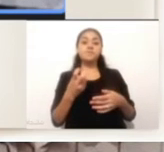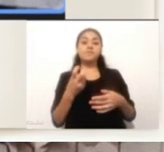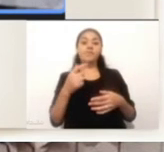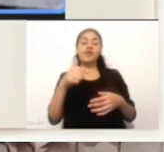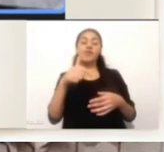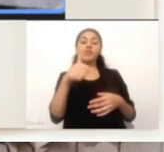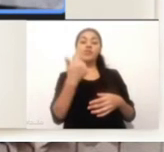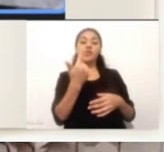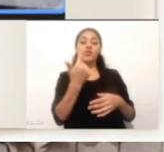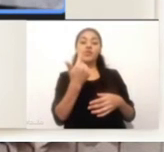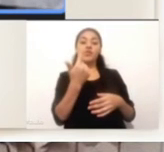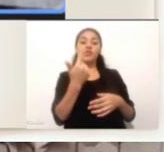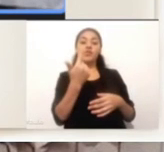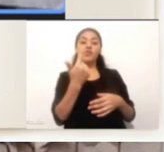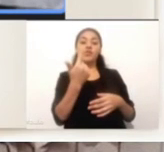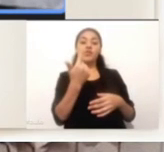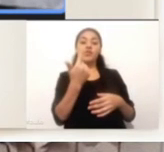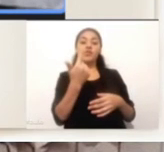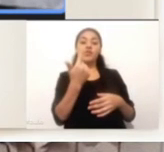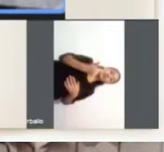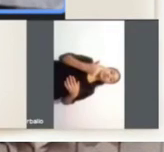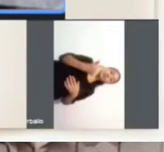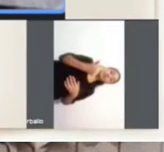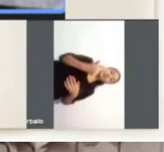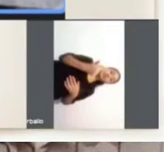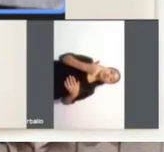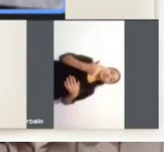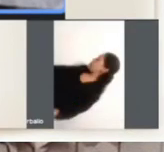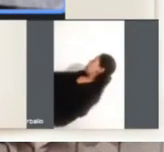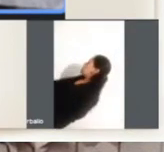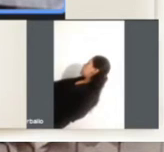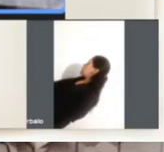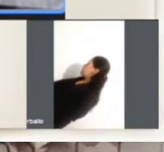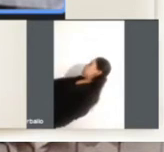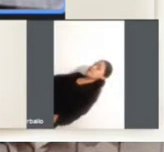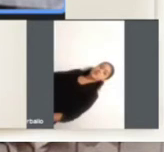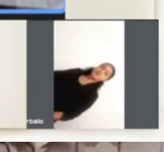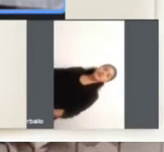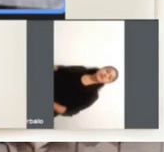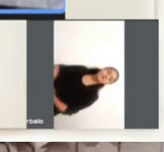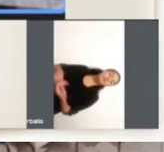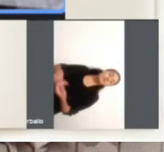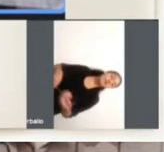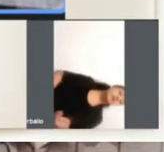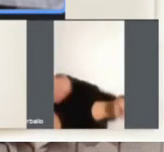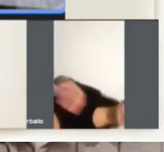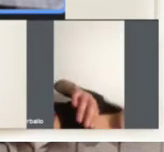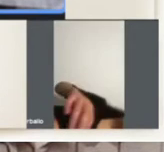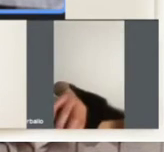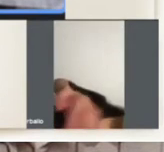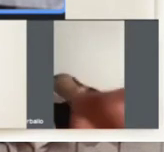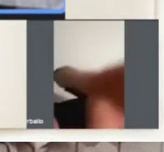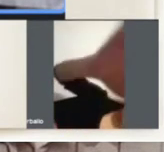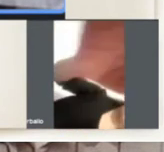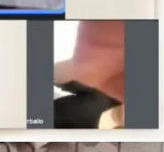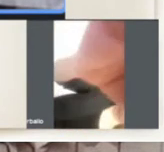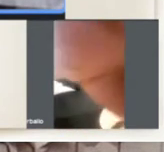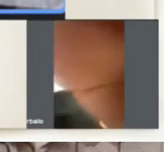agravios y los resultados de 2.114 casillas, lo que representa